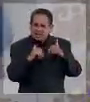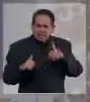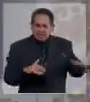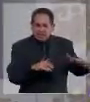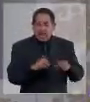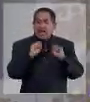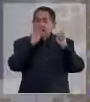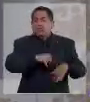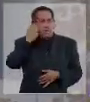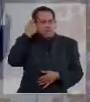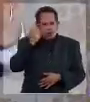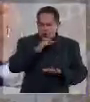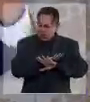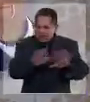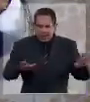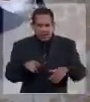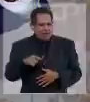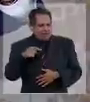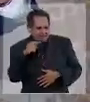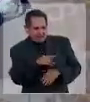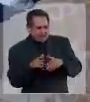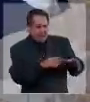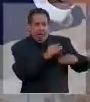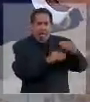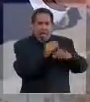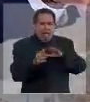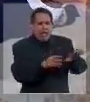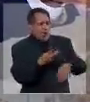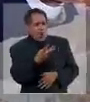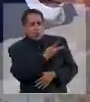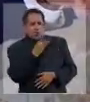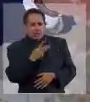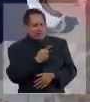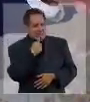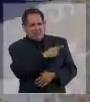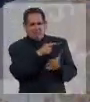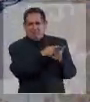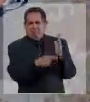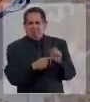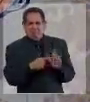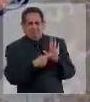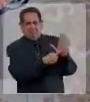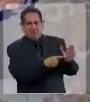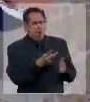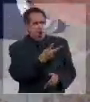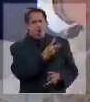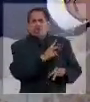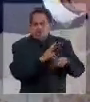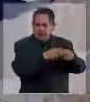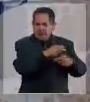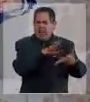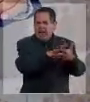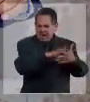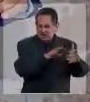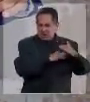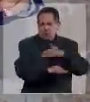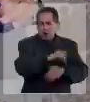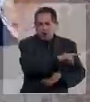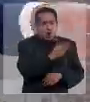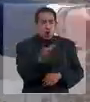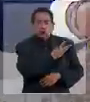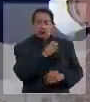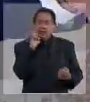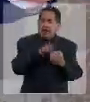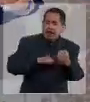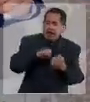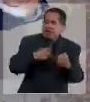sin pensión, que eviten estarse peleando. Los tres están denunciados, los tres pueden ir a la cárcel, los tres han engañado a la